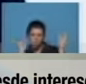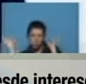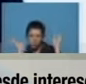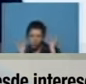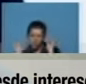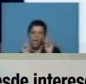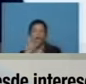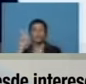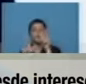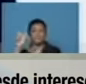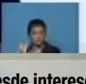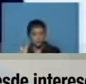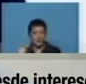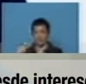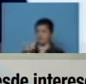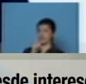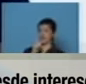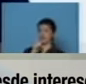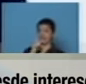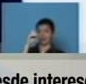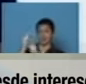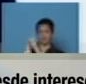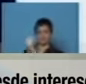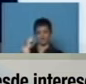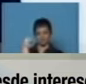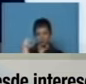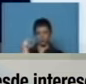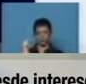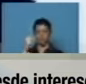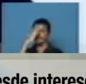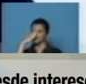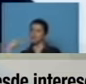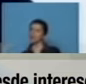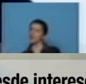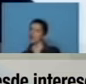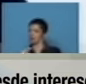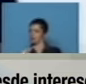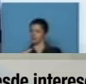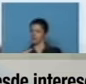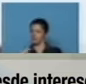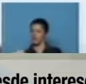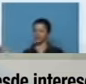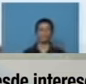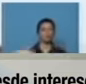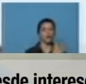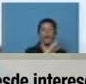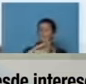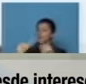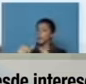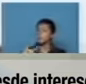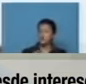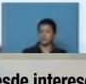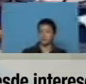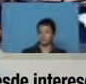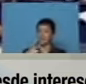algunos que parecían empresarios y que fueron muy opositores a todas las políticas en